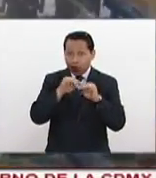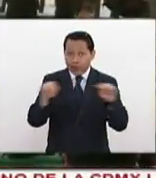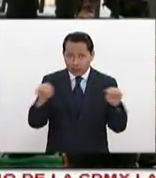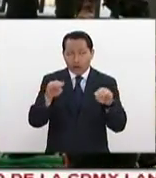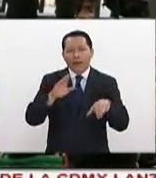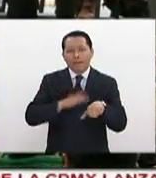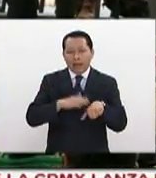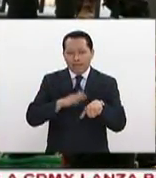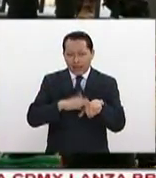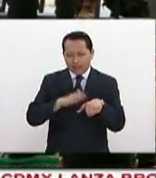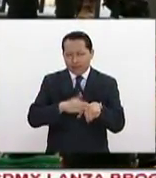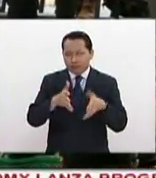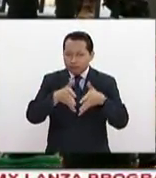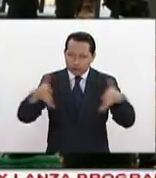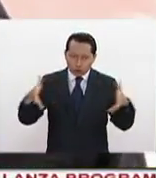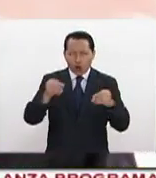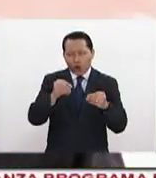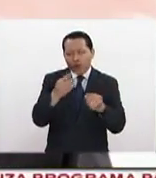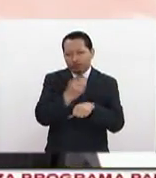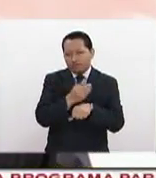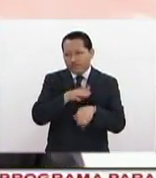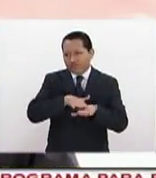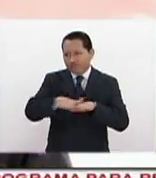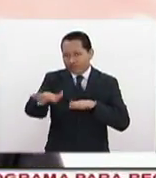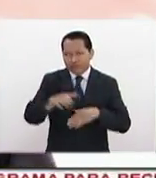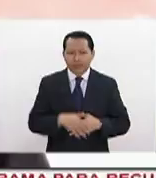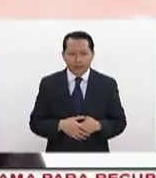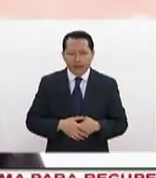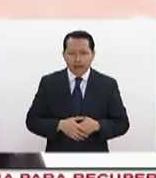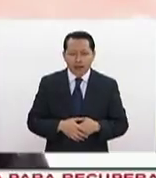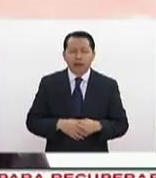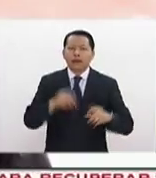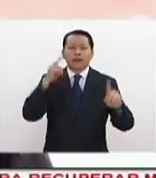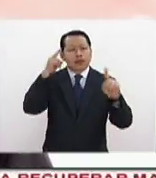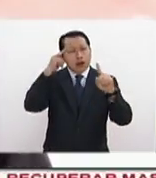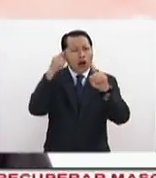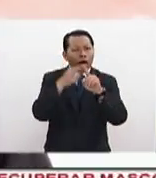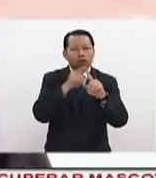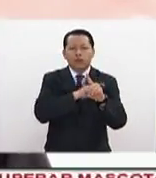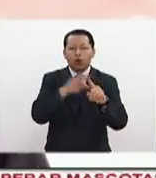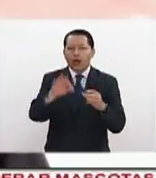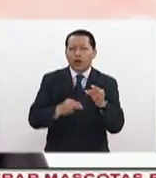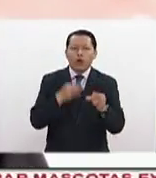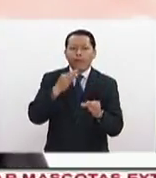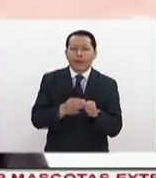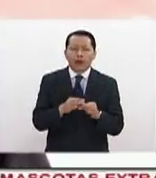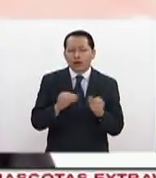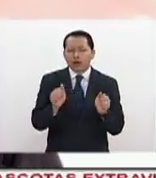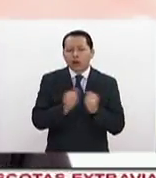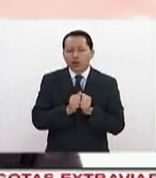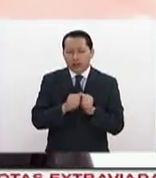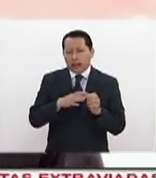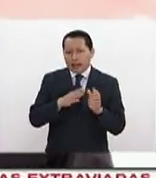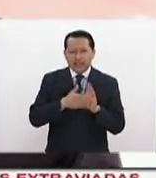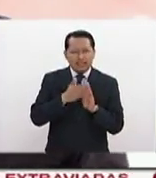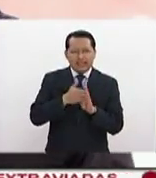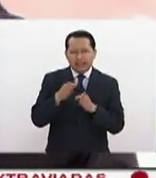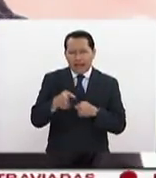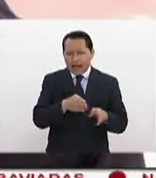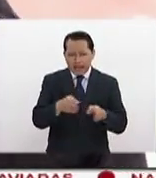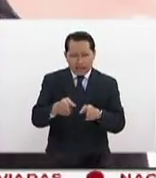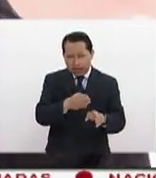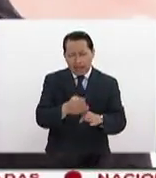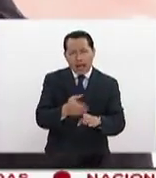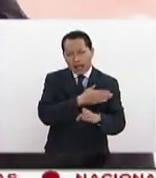han ampliado o construido. Y vamos en ruta de cumplir los proyectos de infraestructura carretera que nos